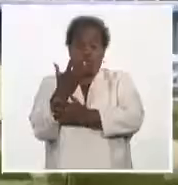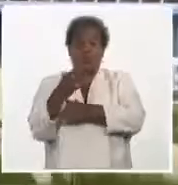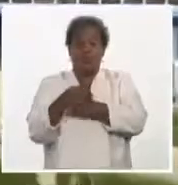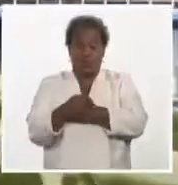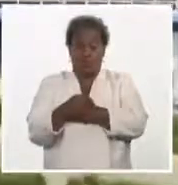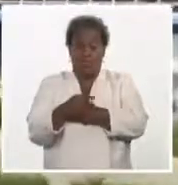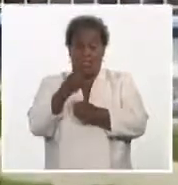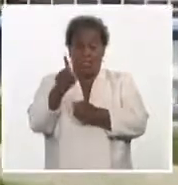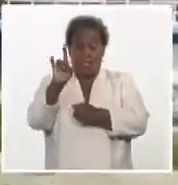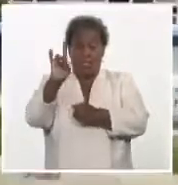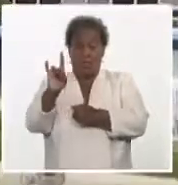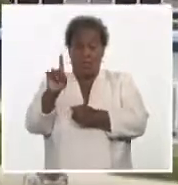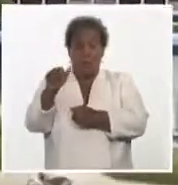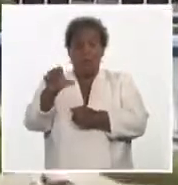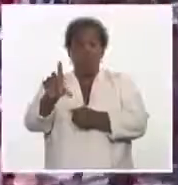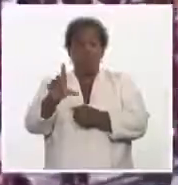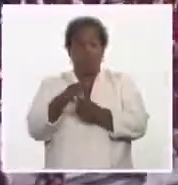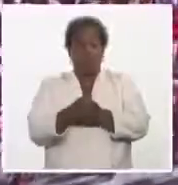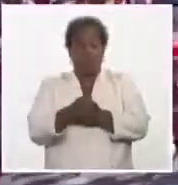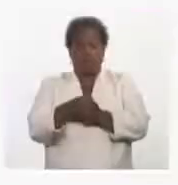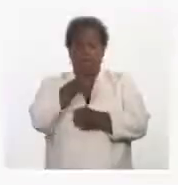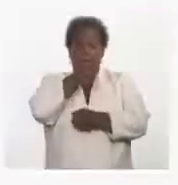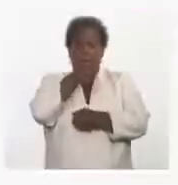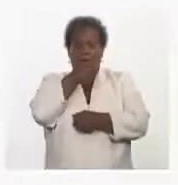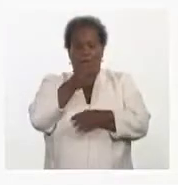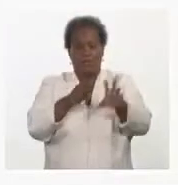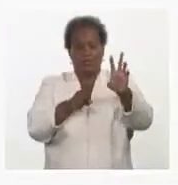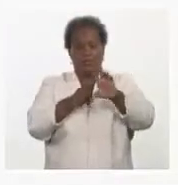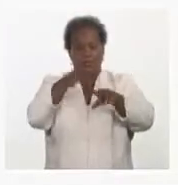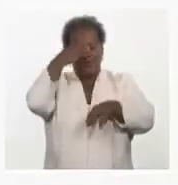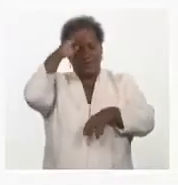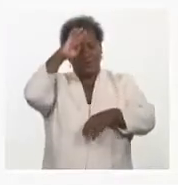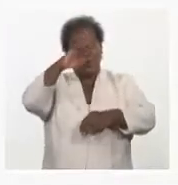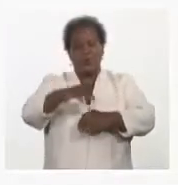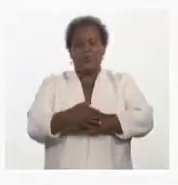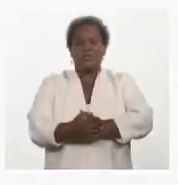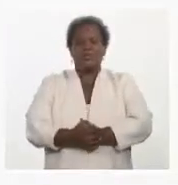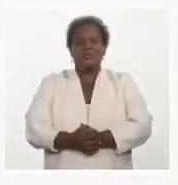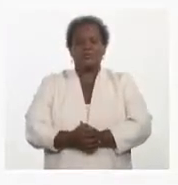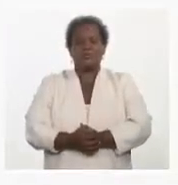próximo 19 de julio. Yusilin Suárez Ogando, Sistema Informativo de la Televisión Cubana.